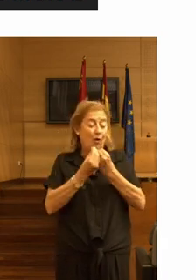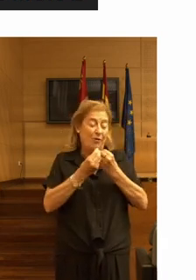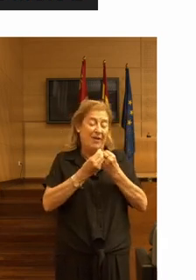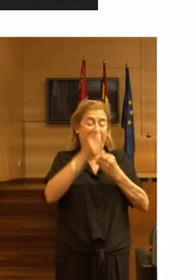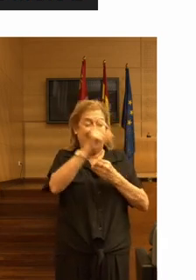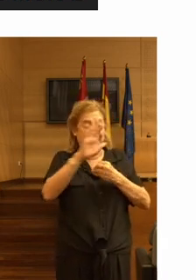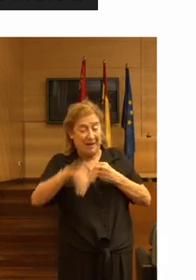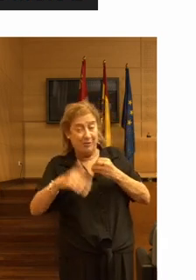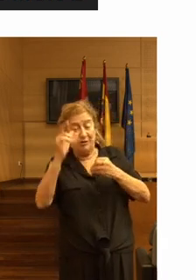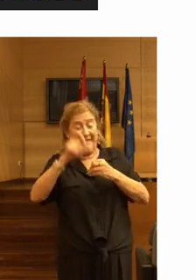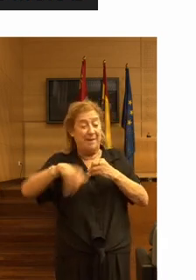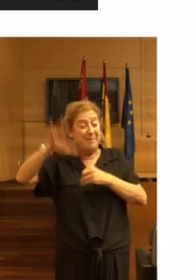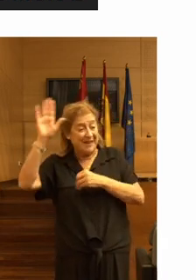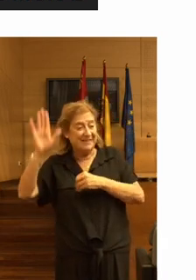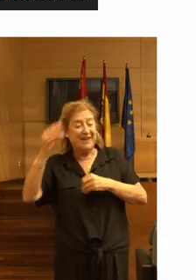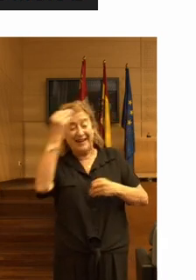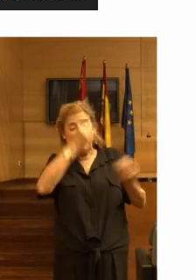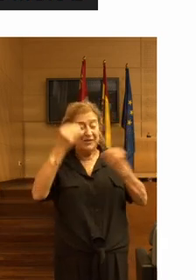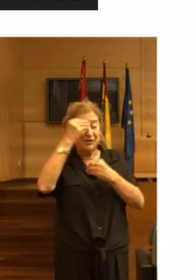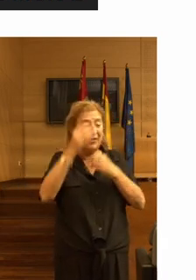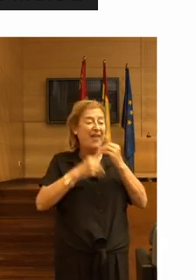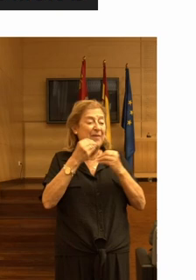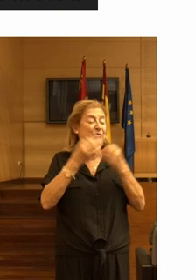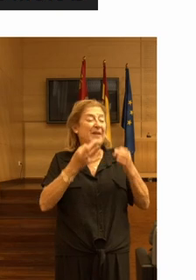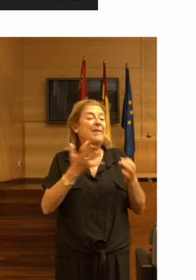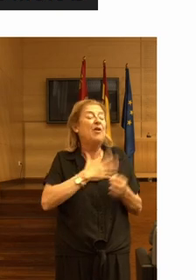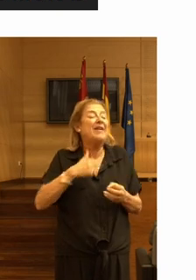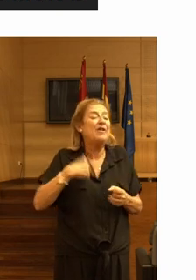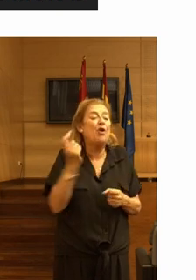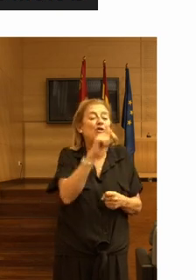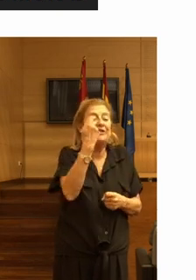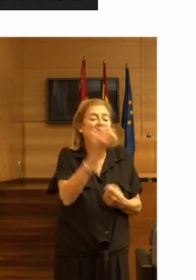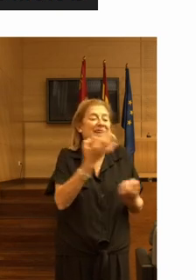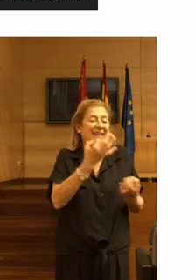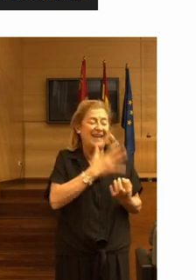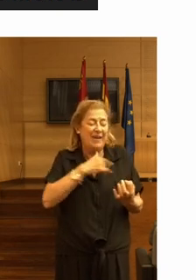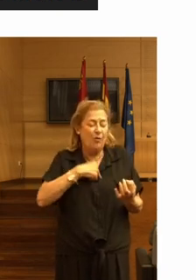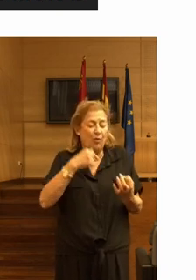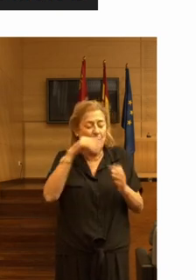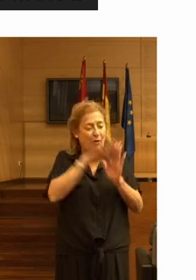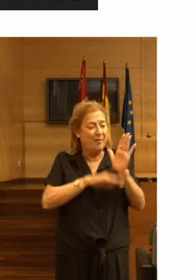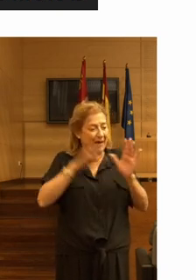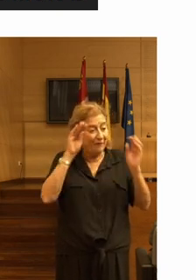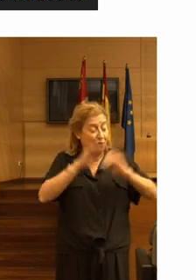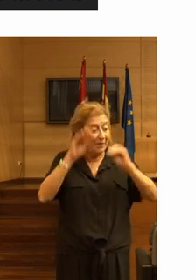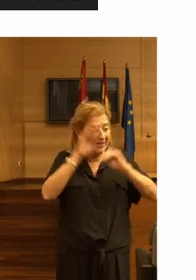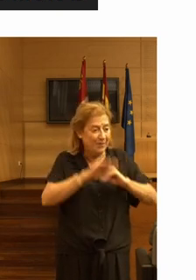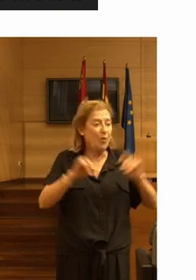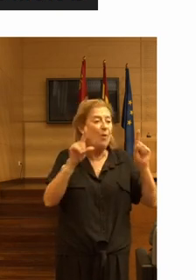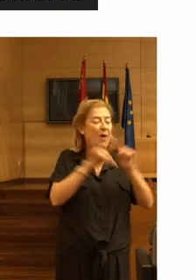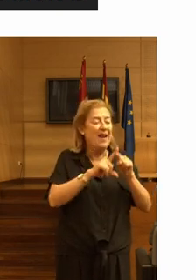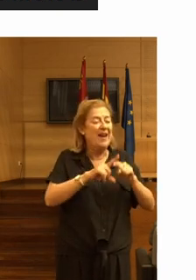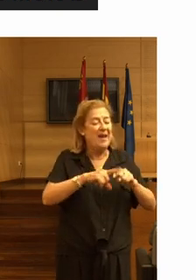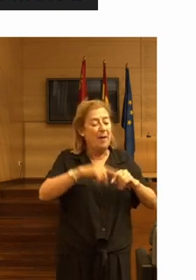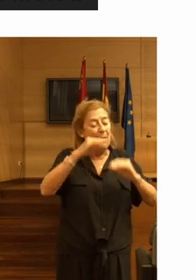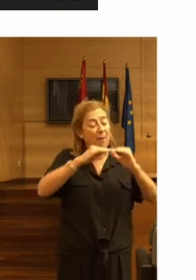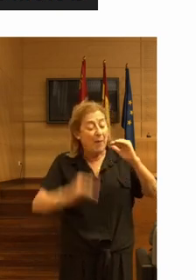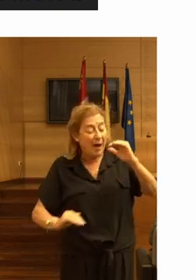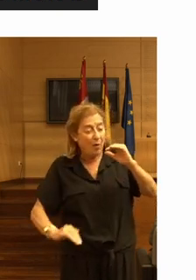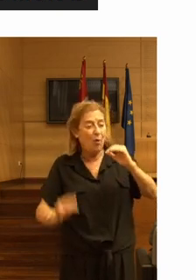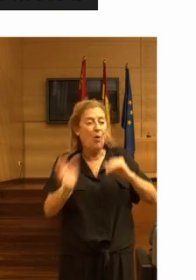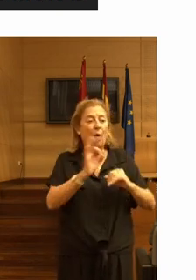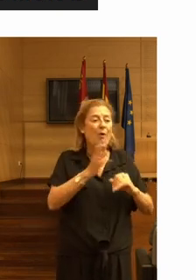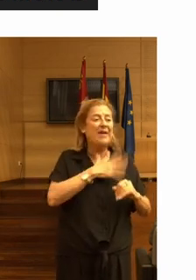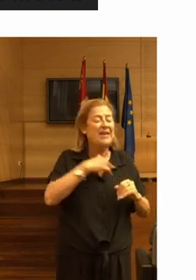superior, la reflexión que hacemos es, vale, pero ¿qué es lo que queremos conseguir con el programa formativo? ¿Una prevalencia baja o queremos